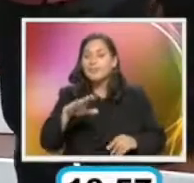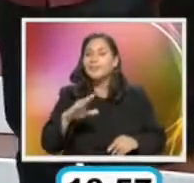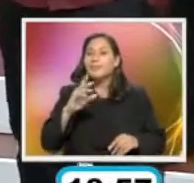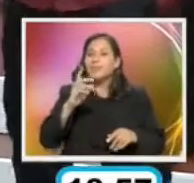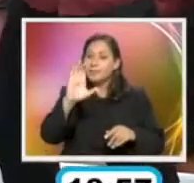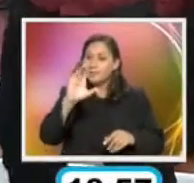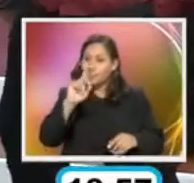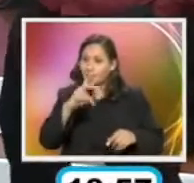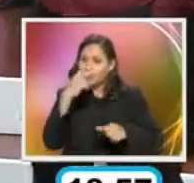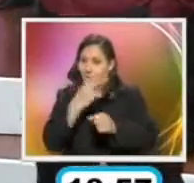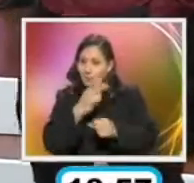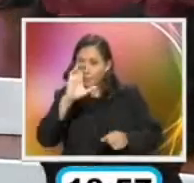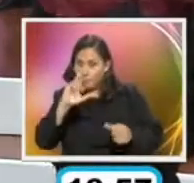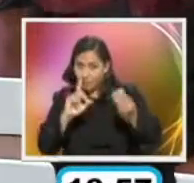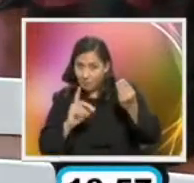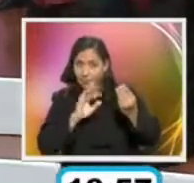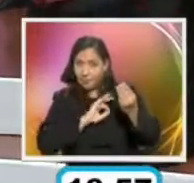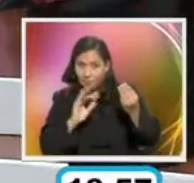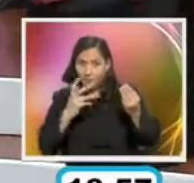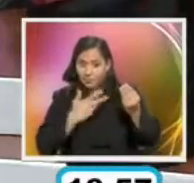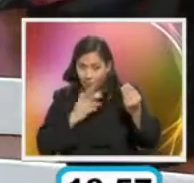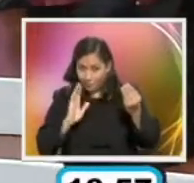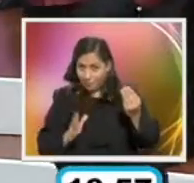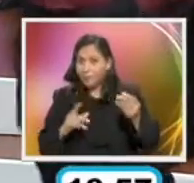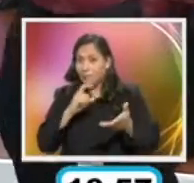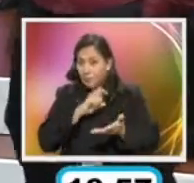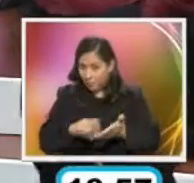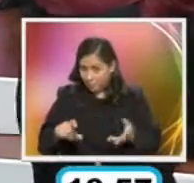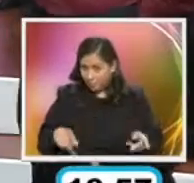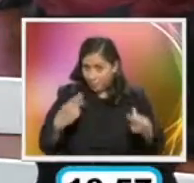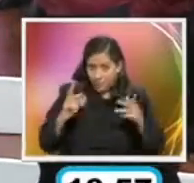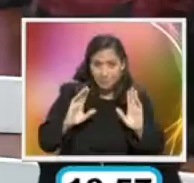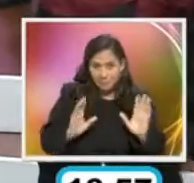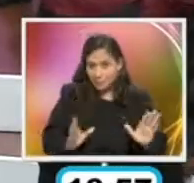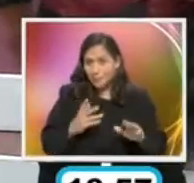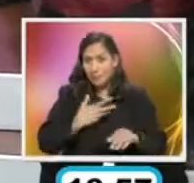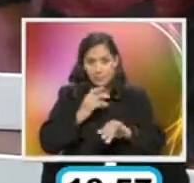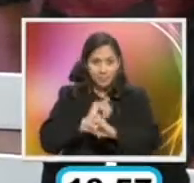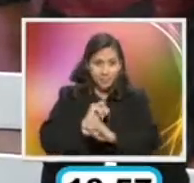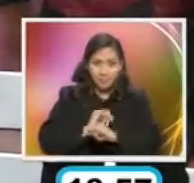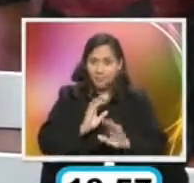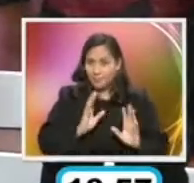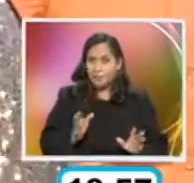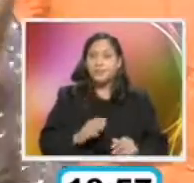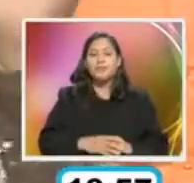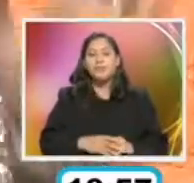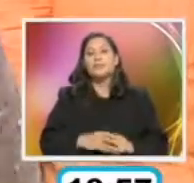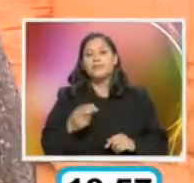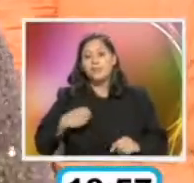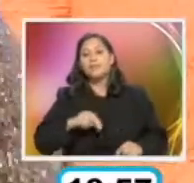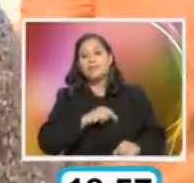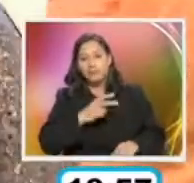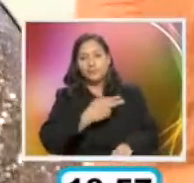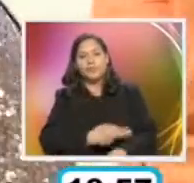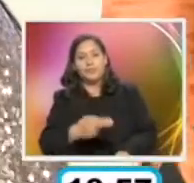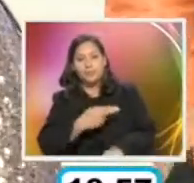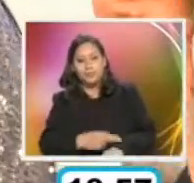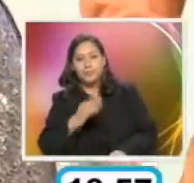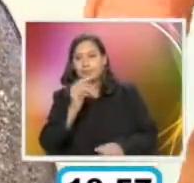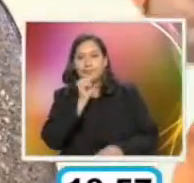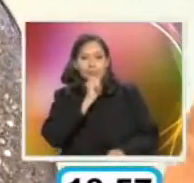el disco, este segundo disco ya lo podemos tener, ya salió, ya está en las plataformas digitales. Estamos en proceso, de